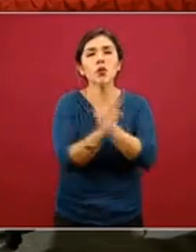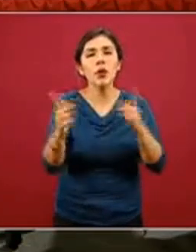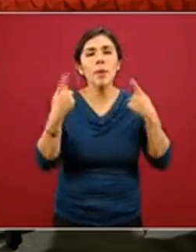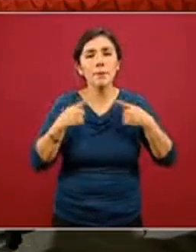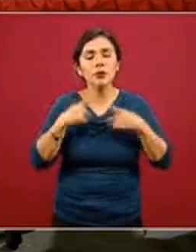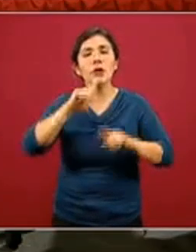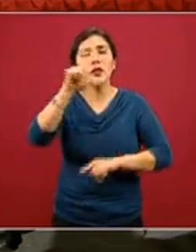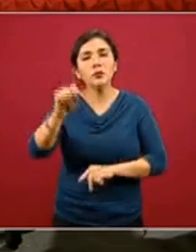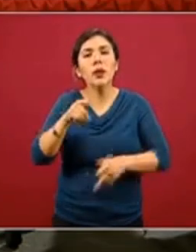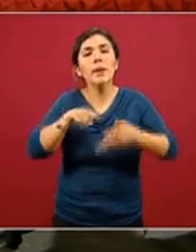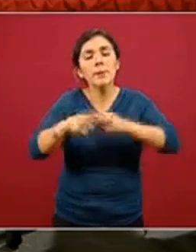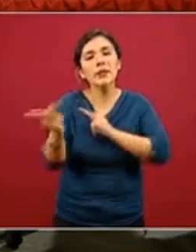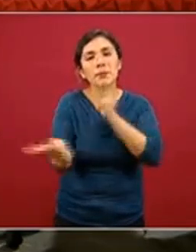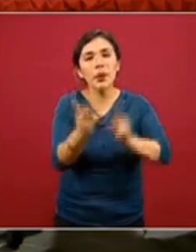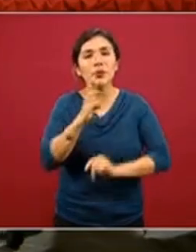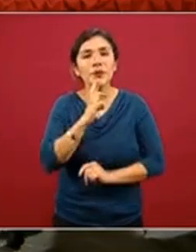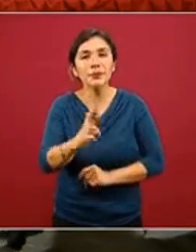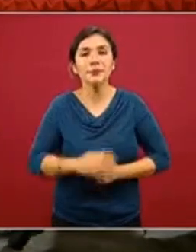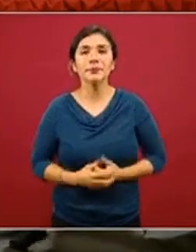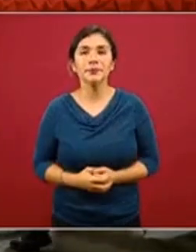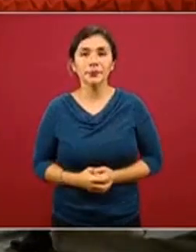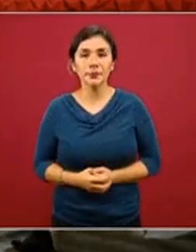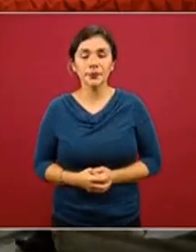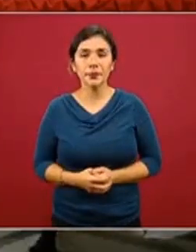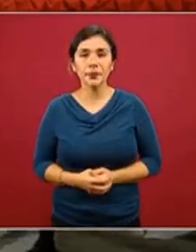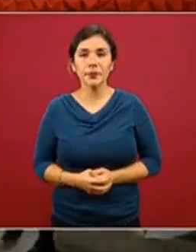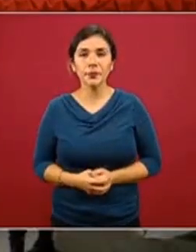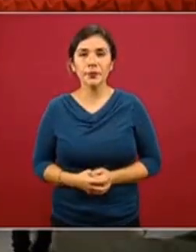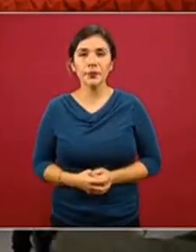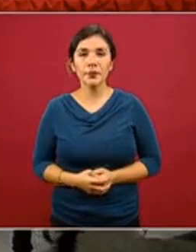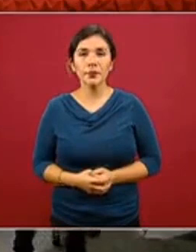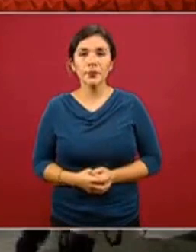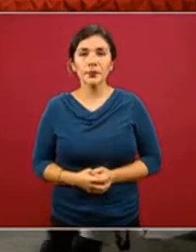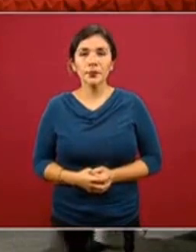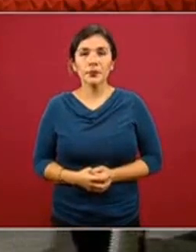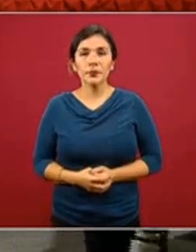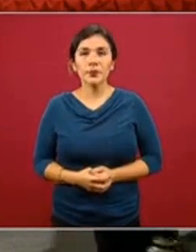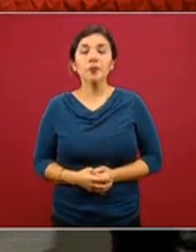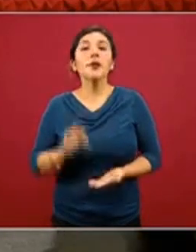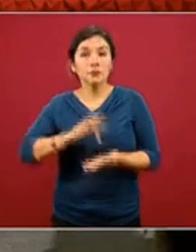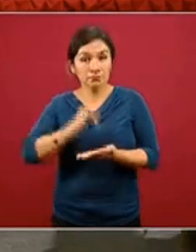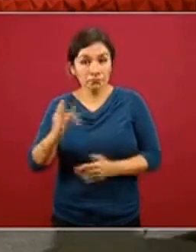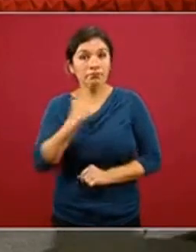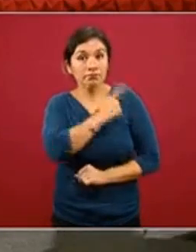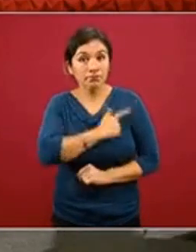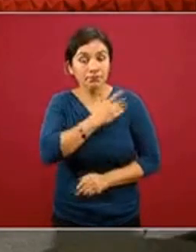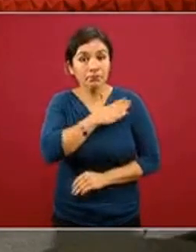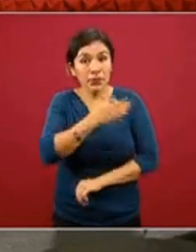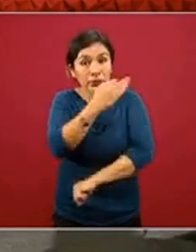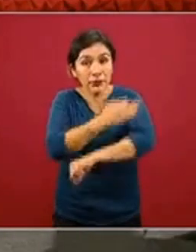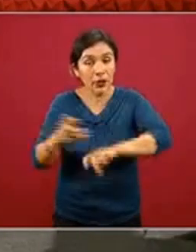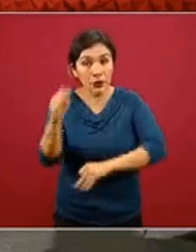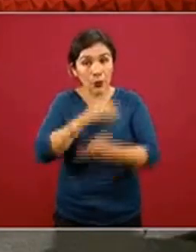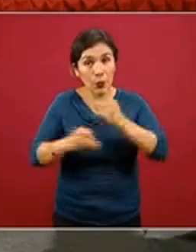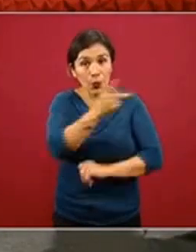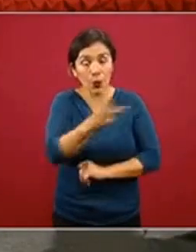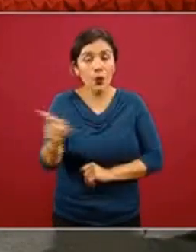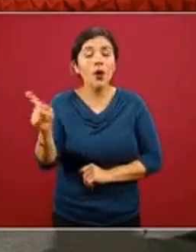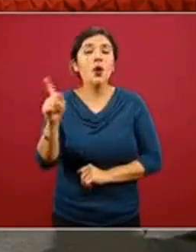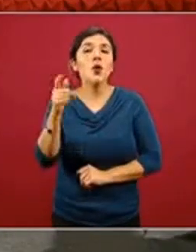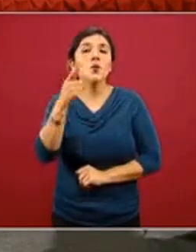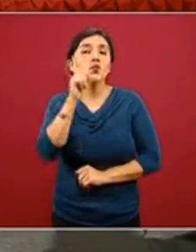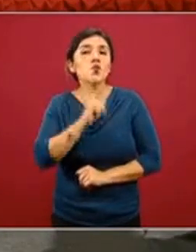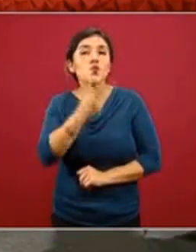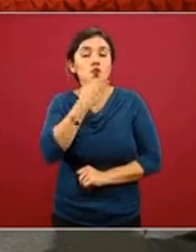y abrimos a preguntas y respuestas. Muchas gracias, doctor López-Gatell. Con mucho gusto. Buenas tardes a todas y todos aquí en